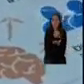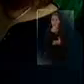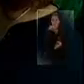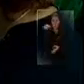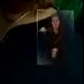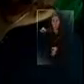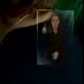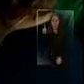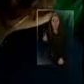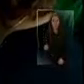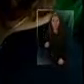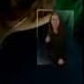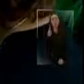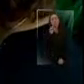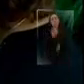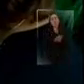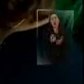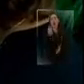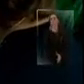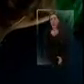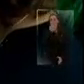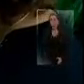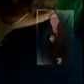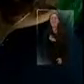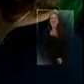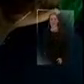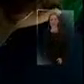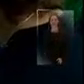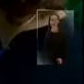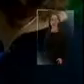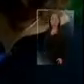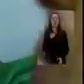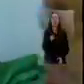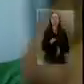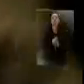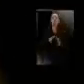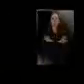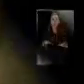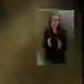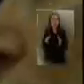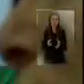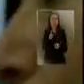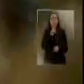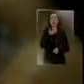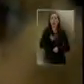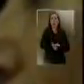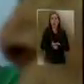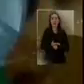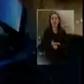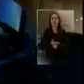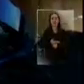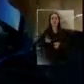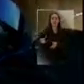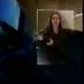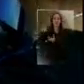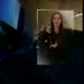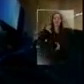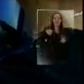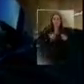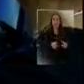aparece en un cierto país, la imagen de la manzanita, es una dieta esencialmente verde. Verde, así de. Vegetal, que incluye